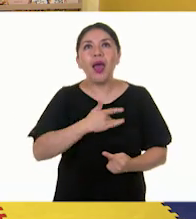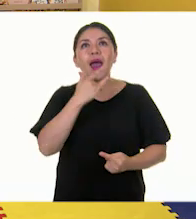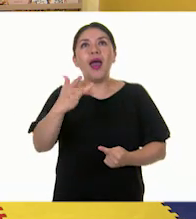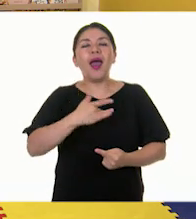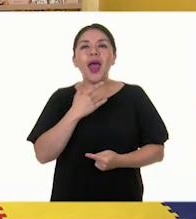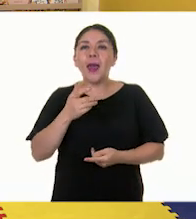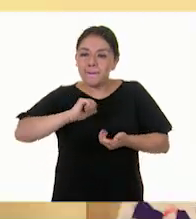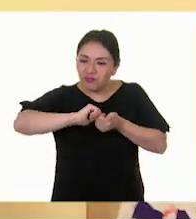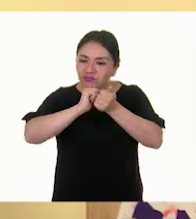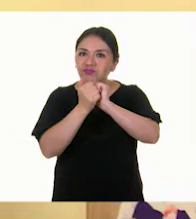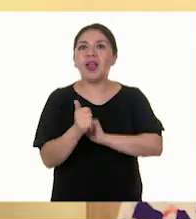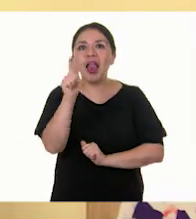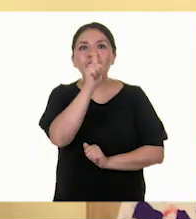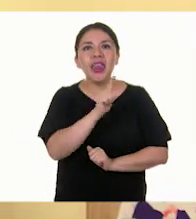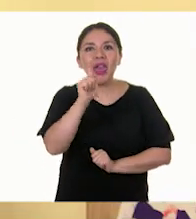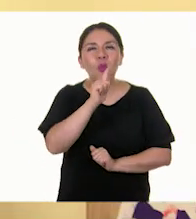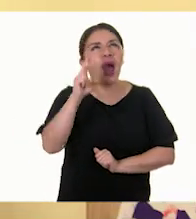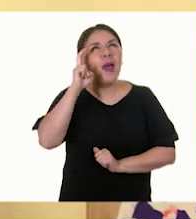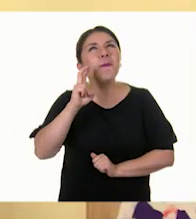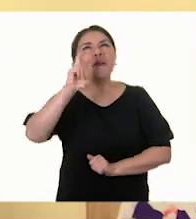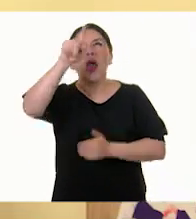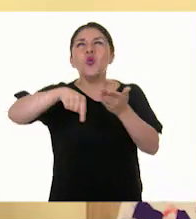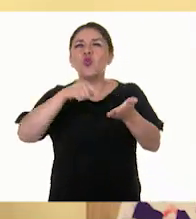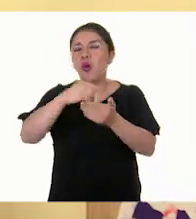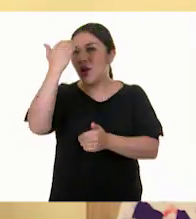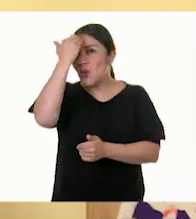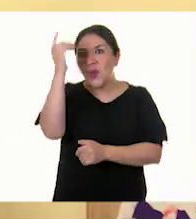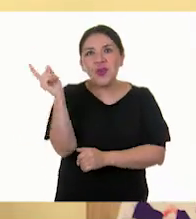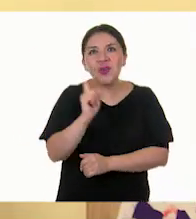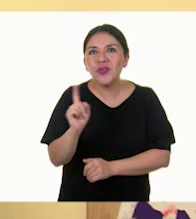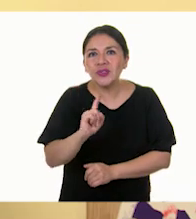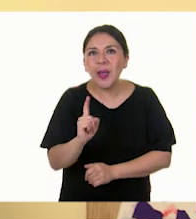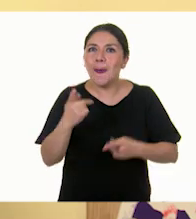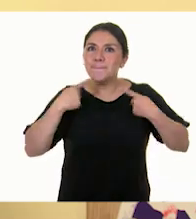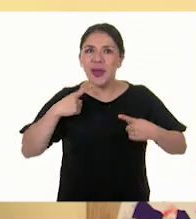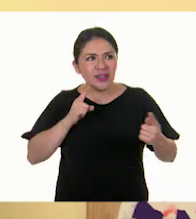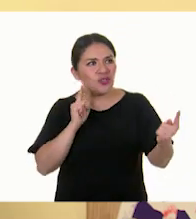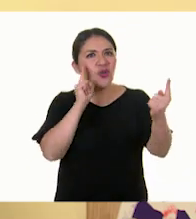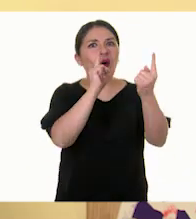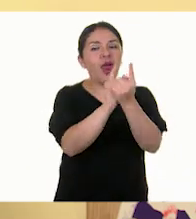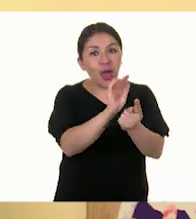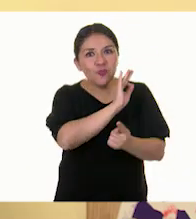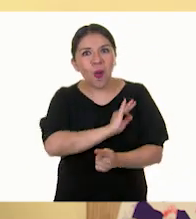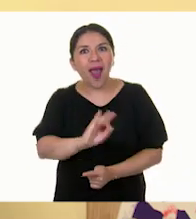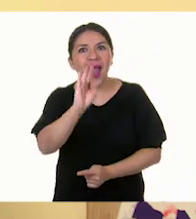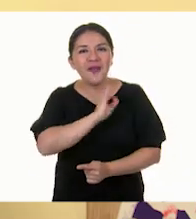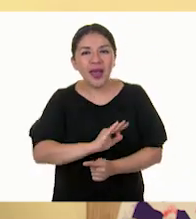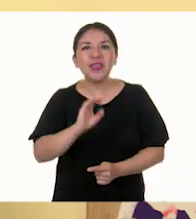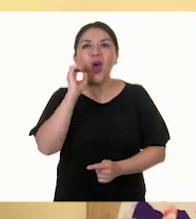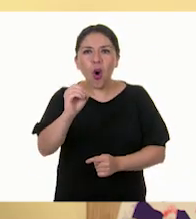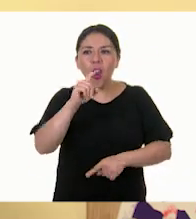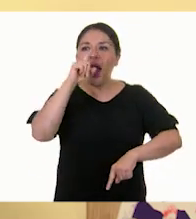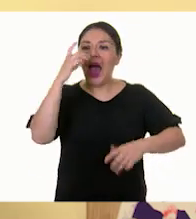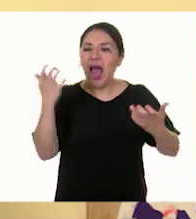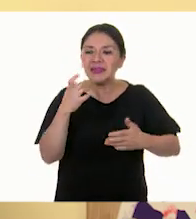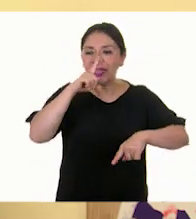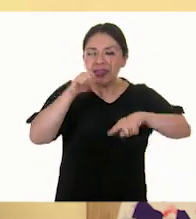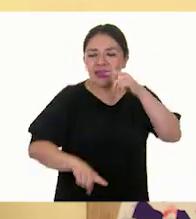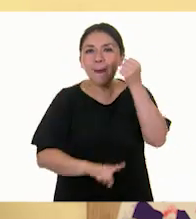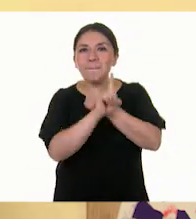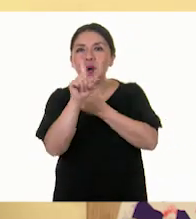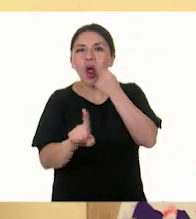su lenguaje, viajar a lugares desconocidos, conocer personas o personajes, resolver